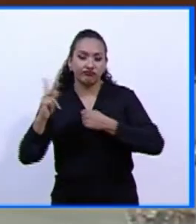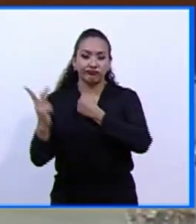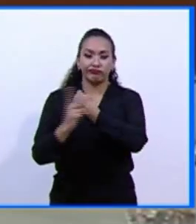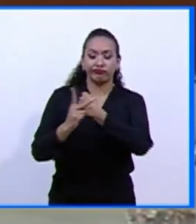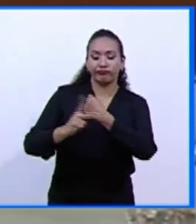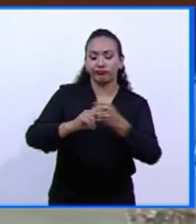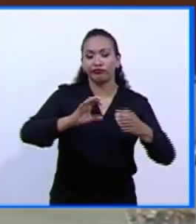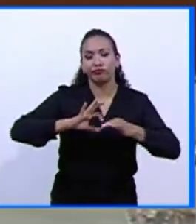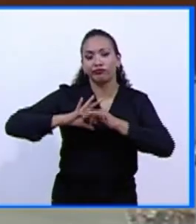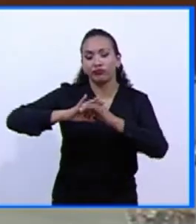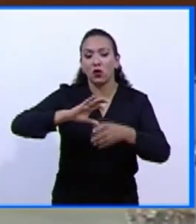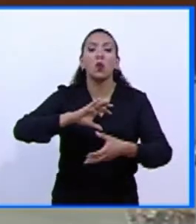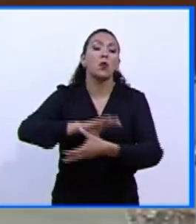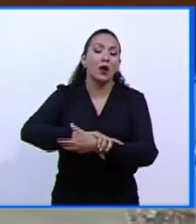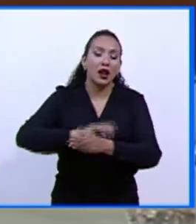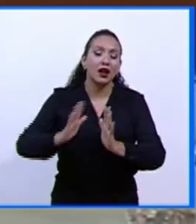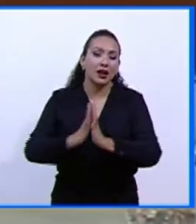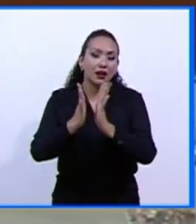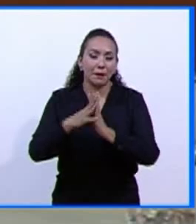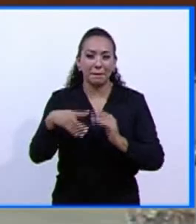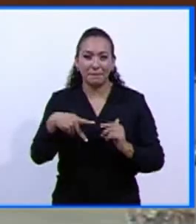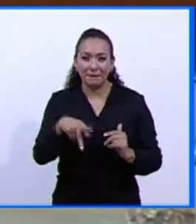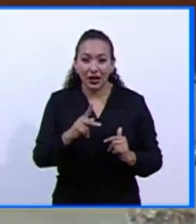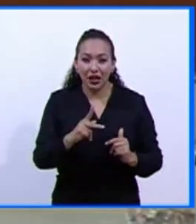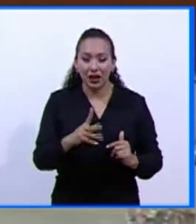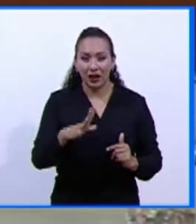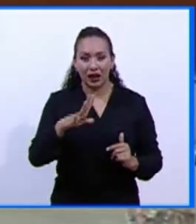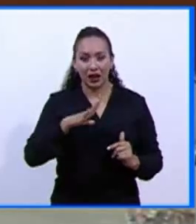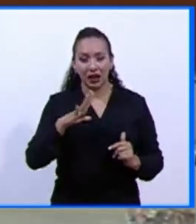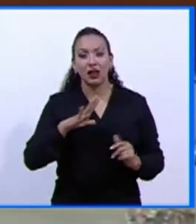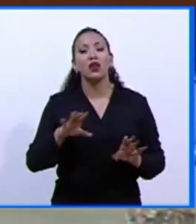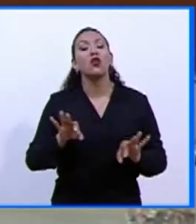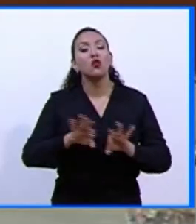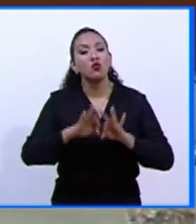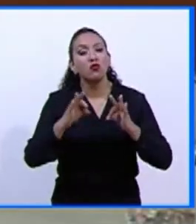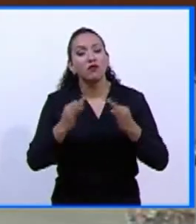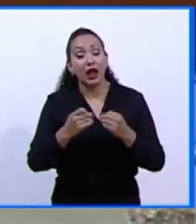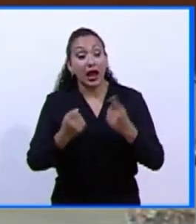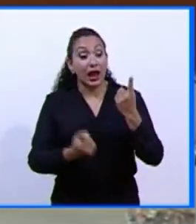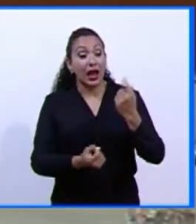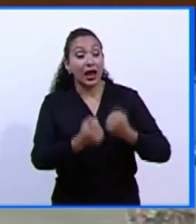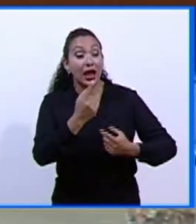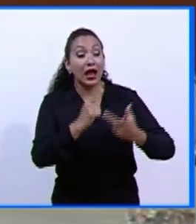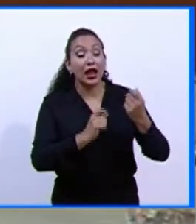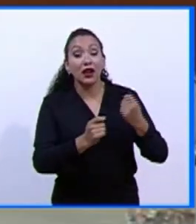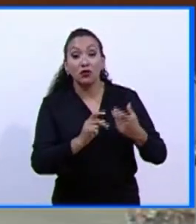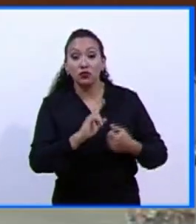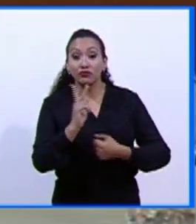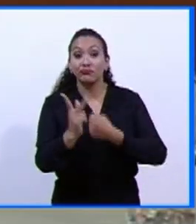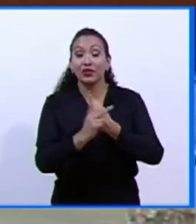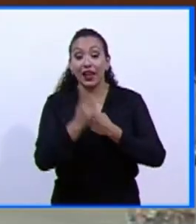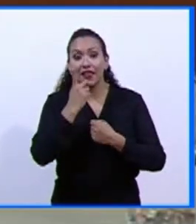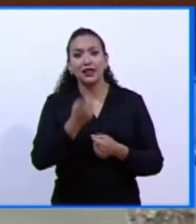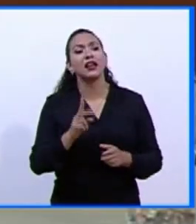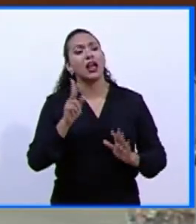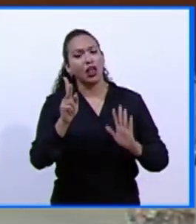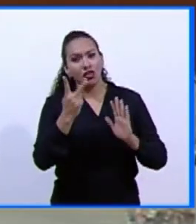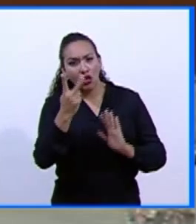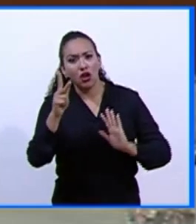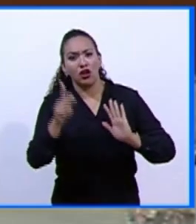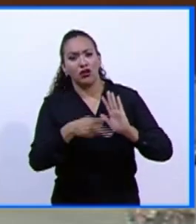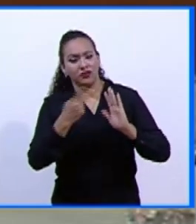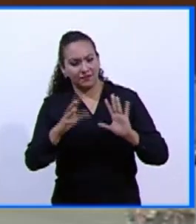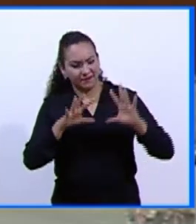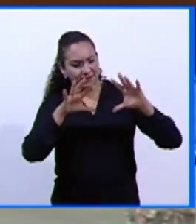prever el principio de la doble tipificación o en algunos países de la doble incriminación, pero la misma convención